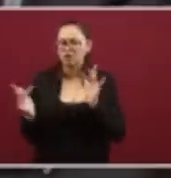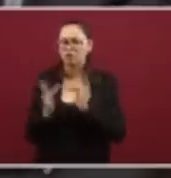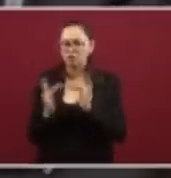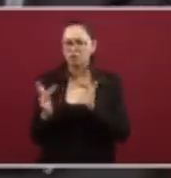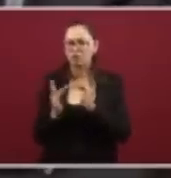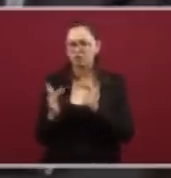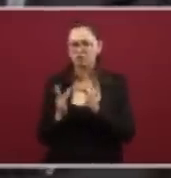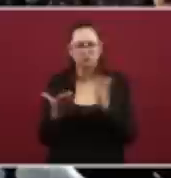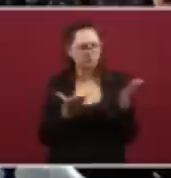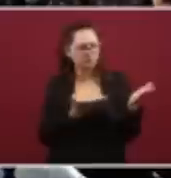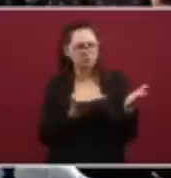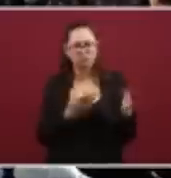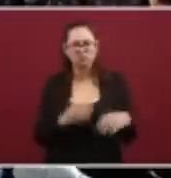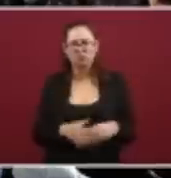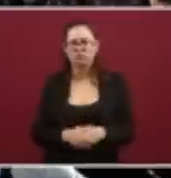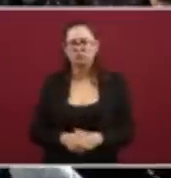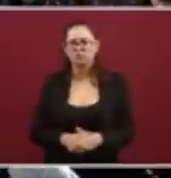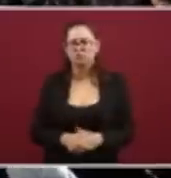respuesta